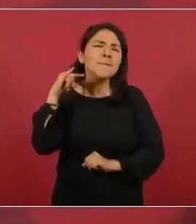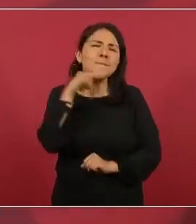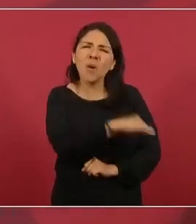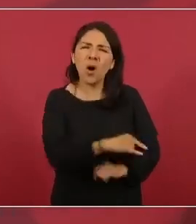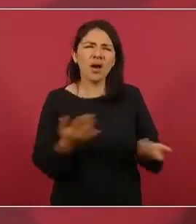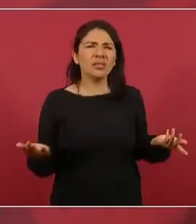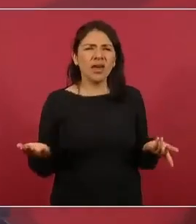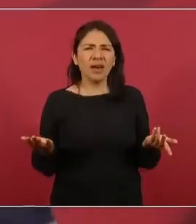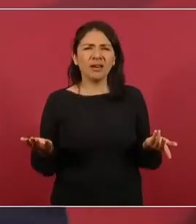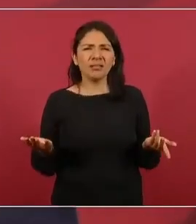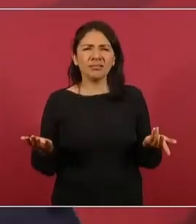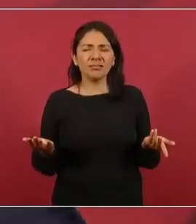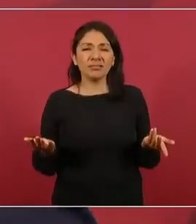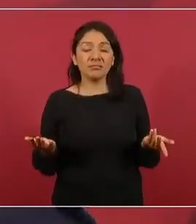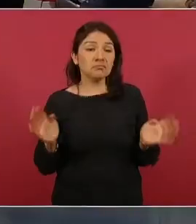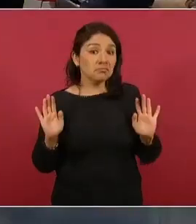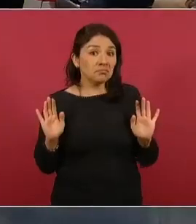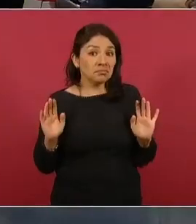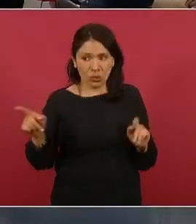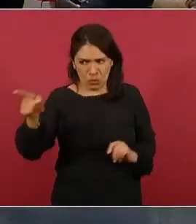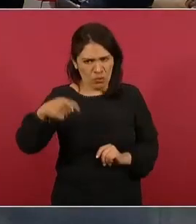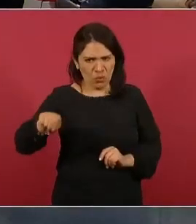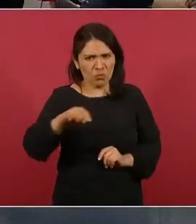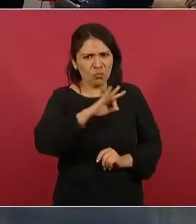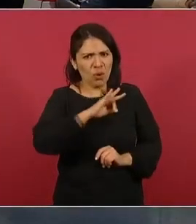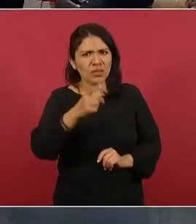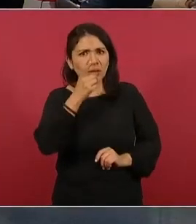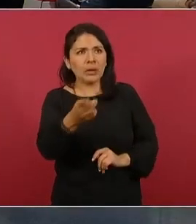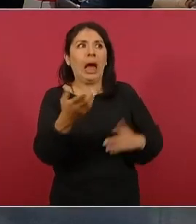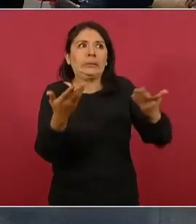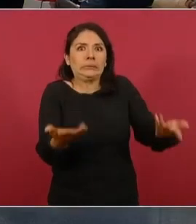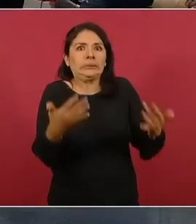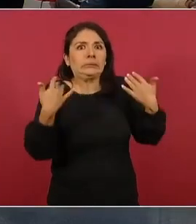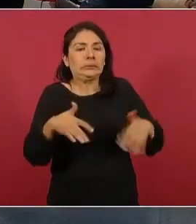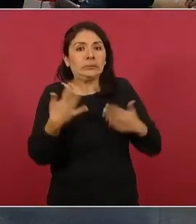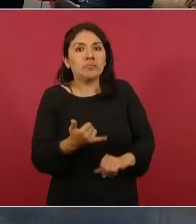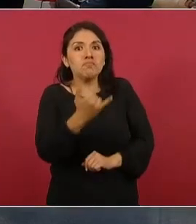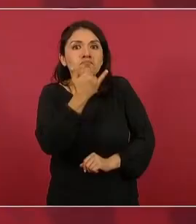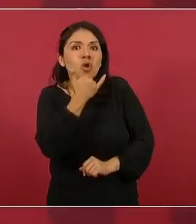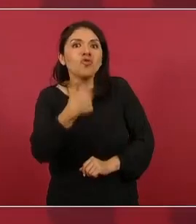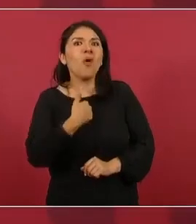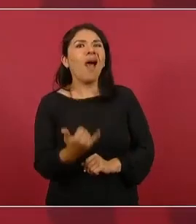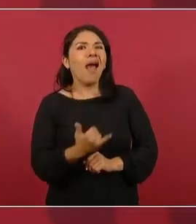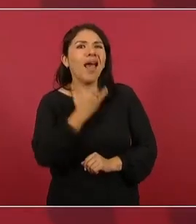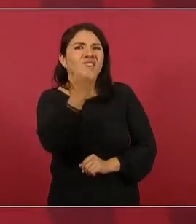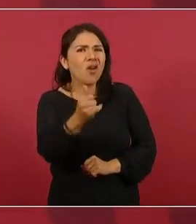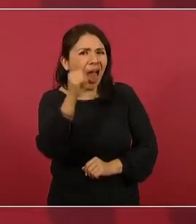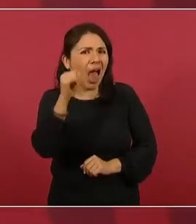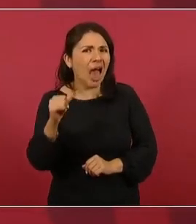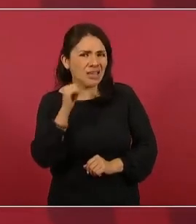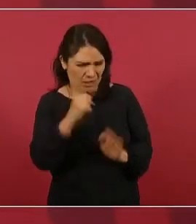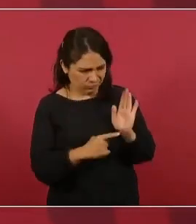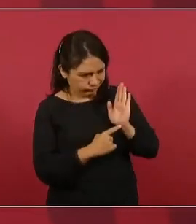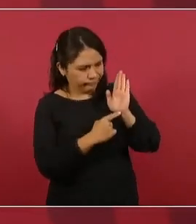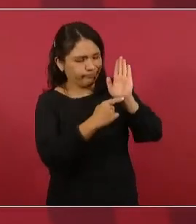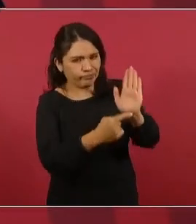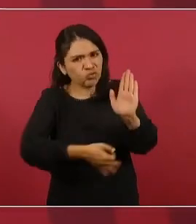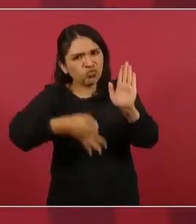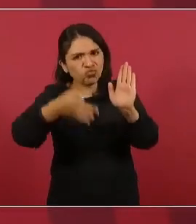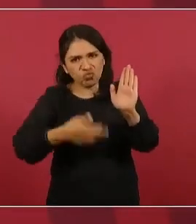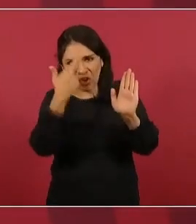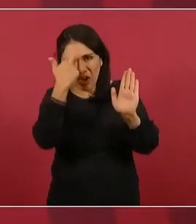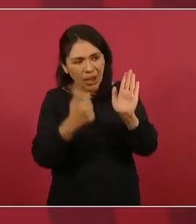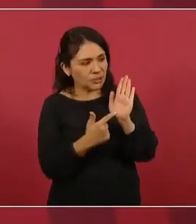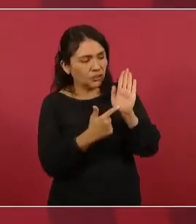¿Qué no pueden ellos decir? Pues nos equivocamos y publicar el acta de